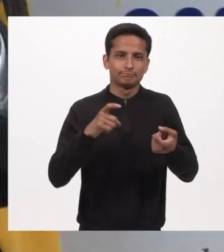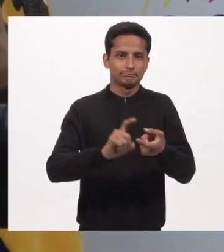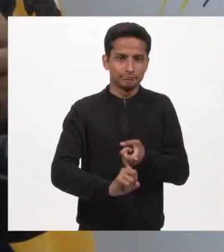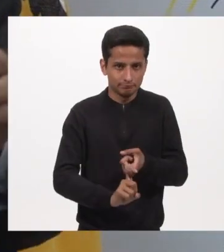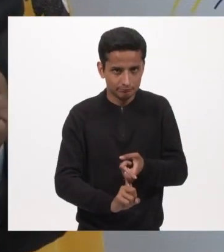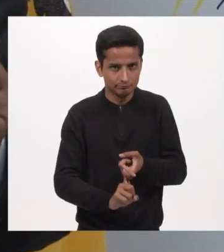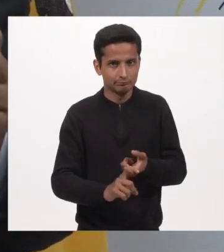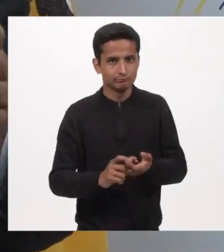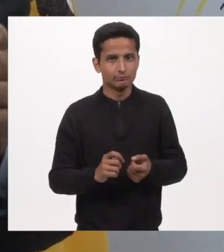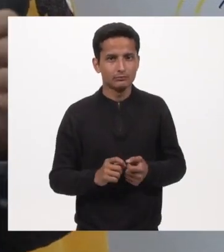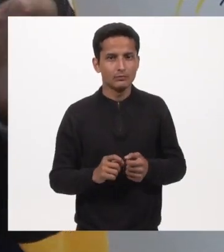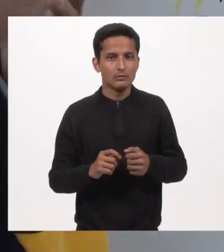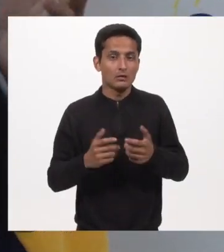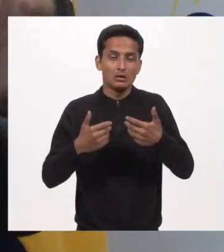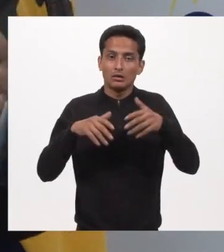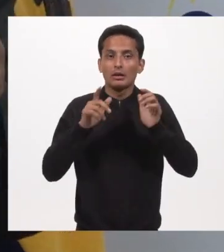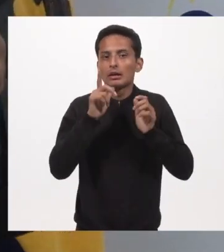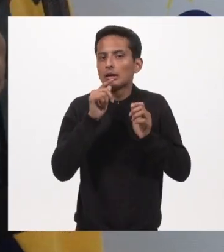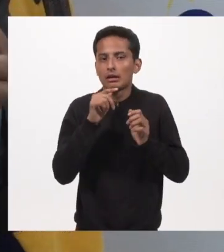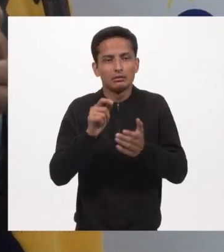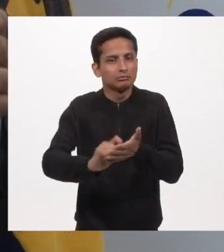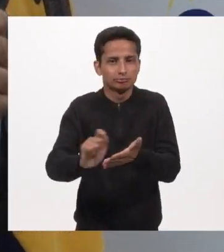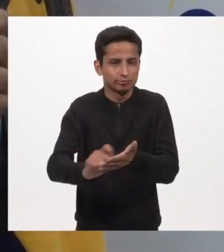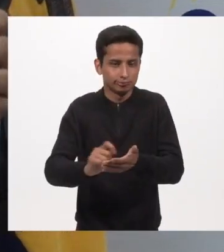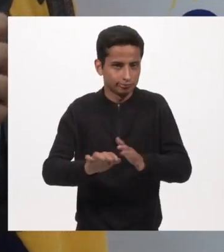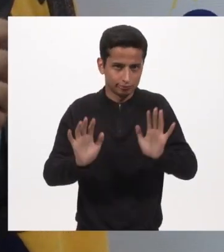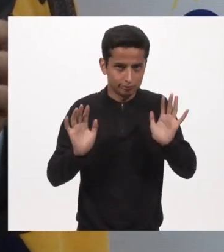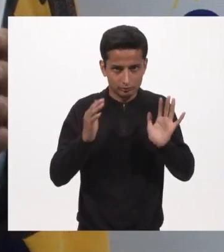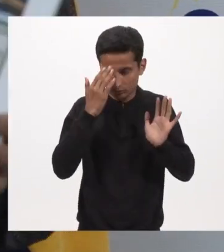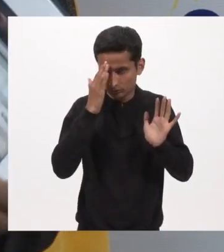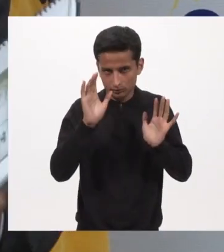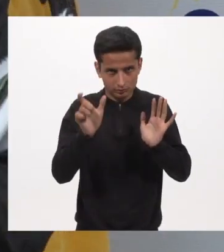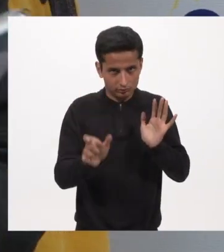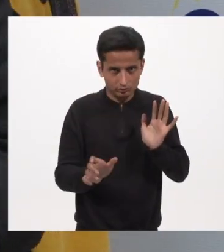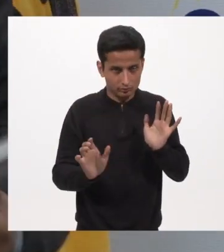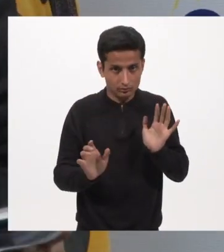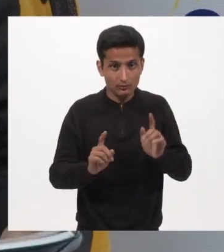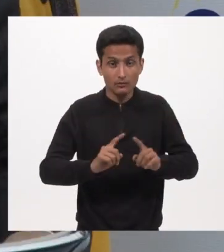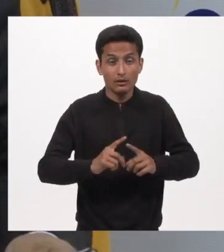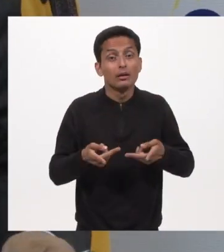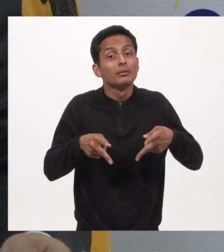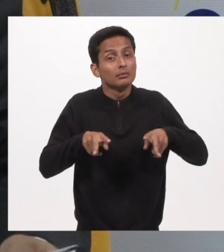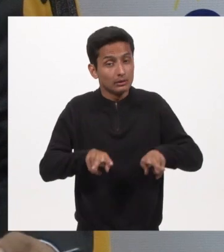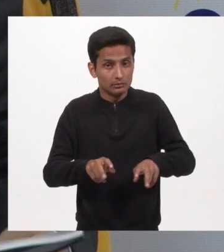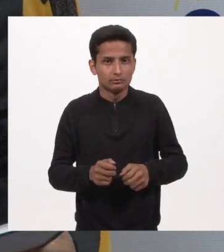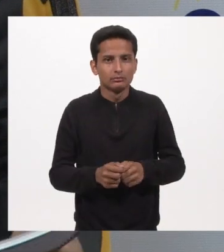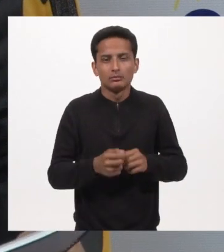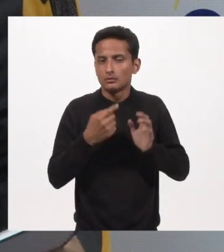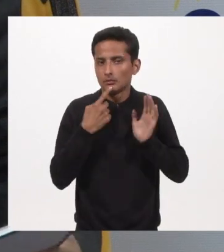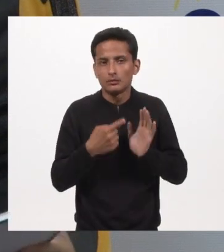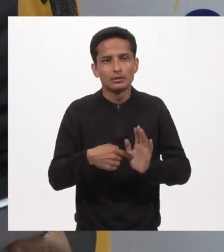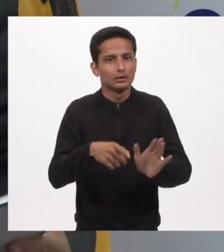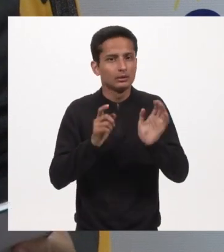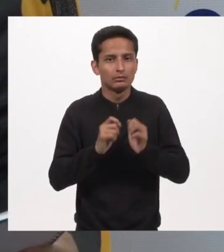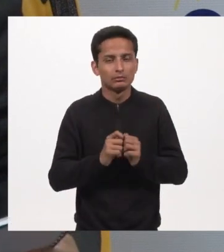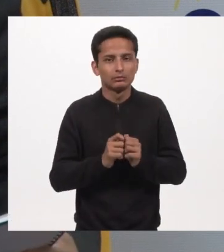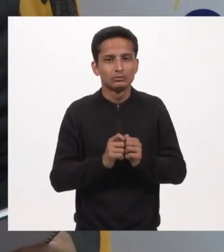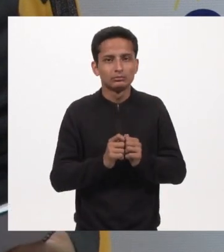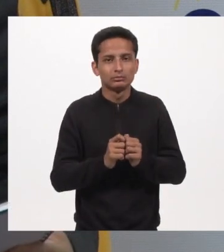al castellano por quienes presentaron las firmas. También hemos encontrado